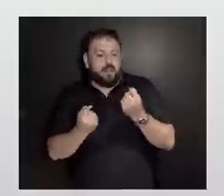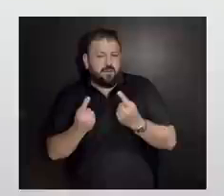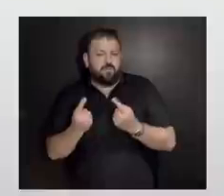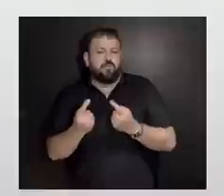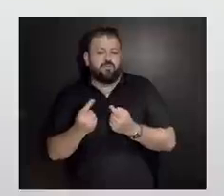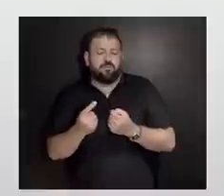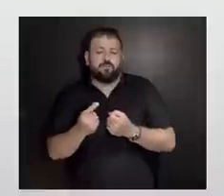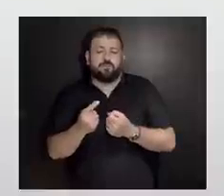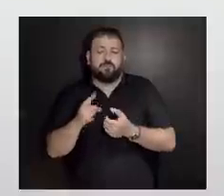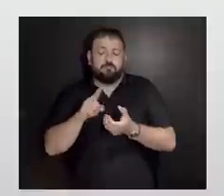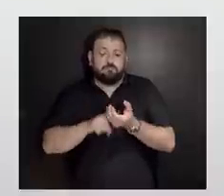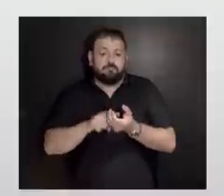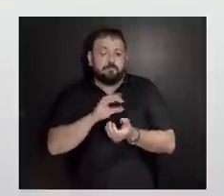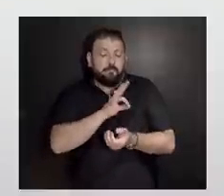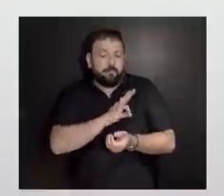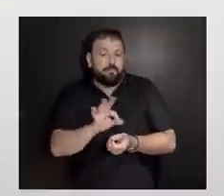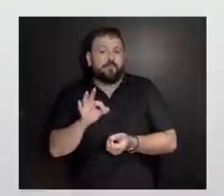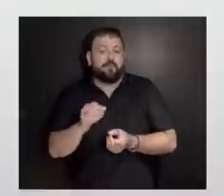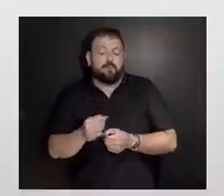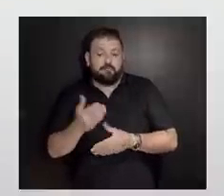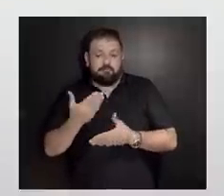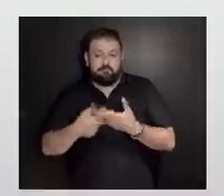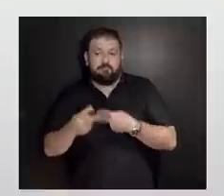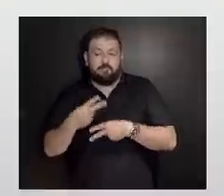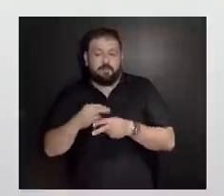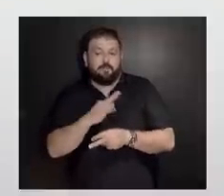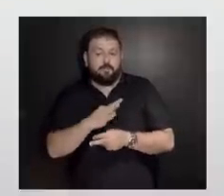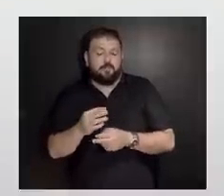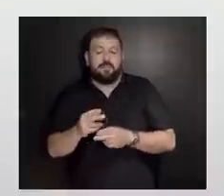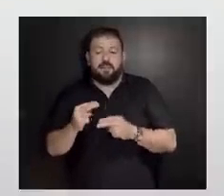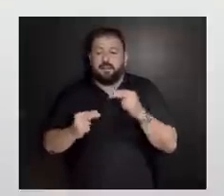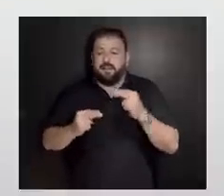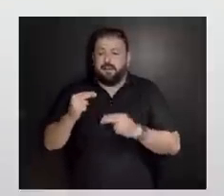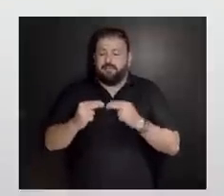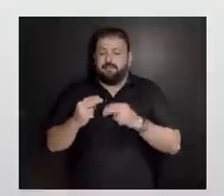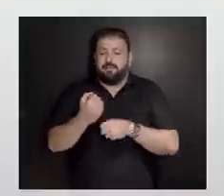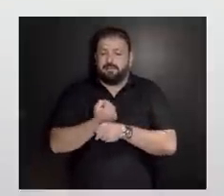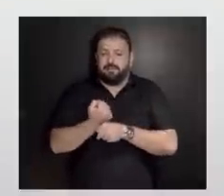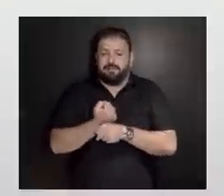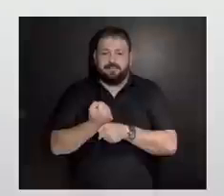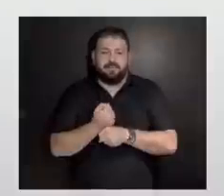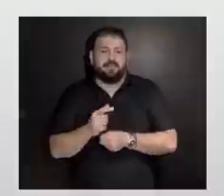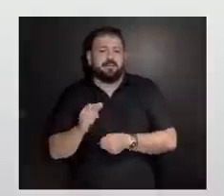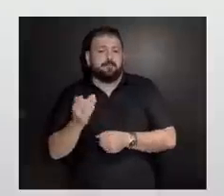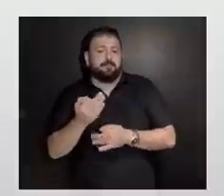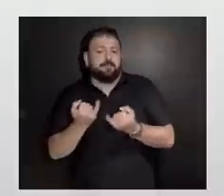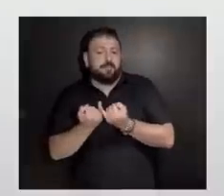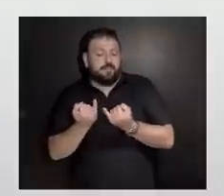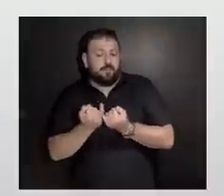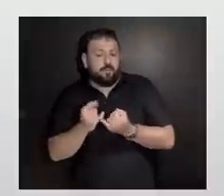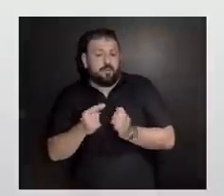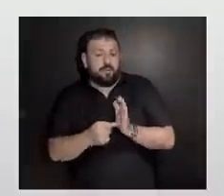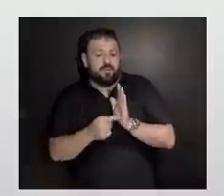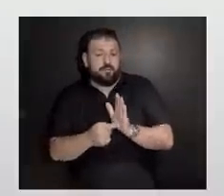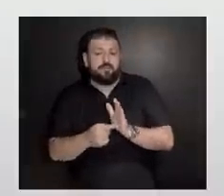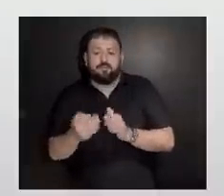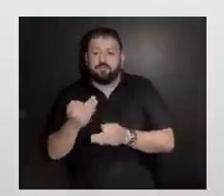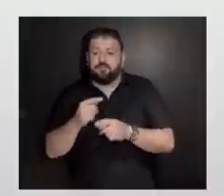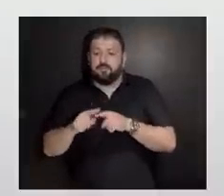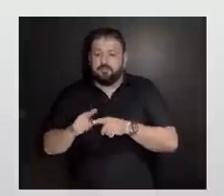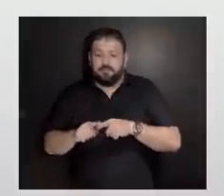algunos hipolipemiantes también pueden incrementar los niveles de glucosa en sangre. O está también la presencia del síndrome de